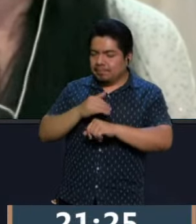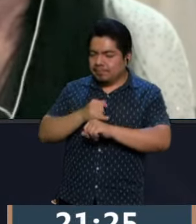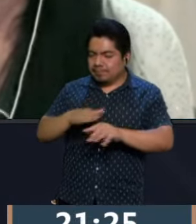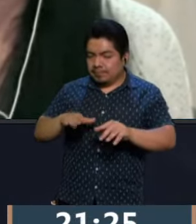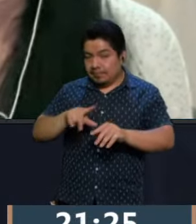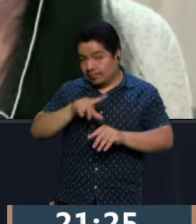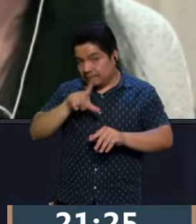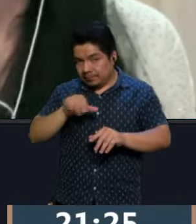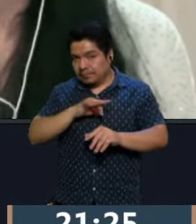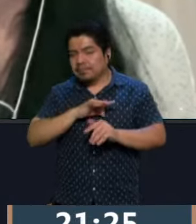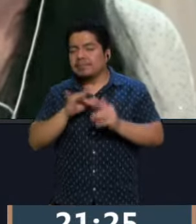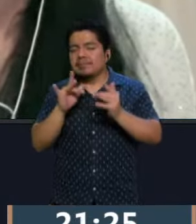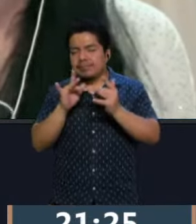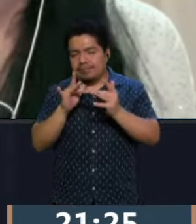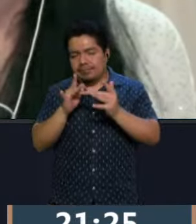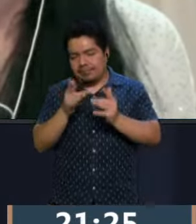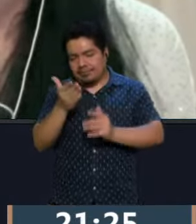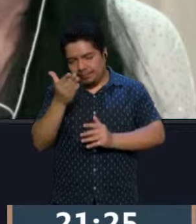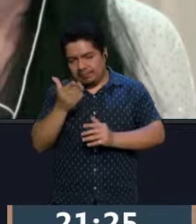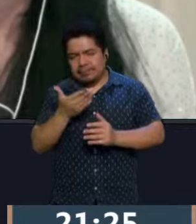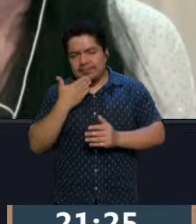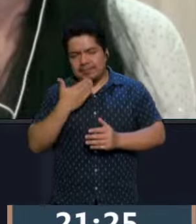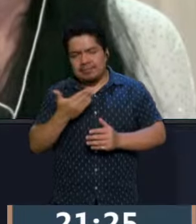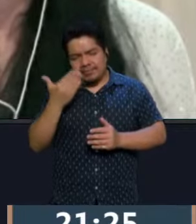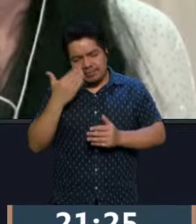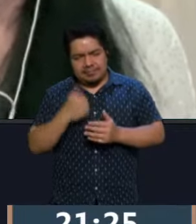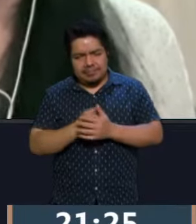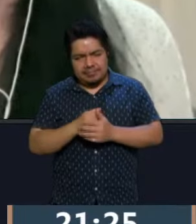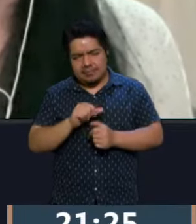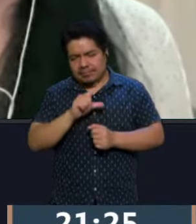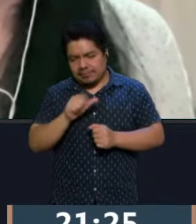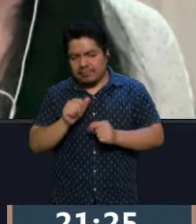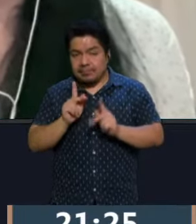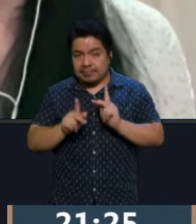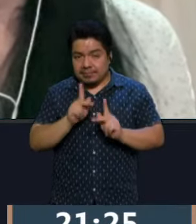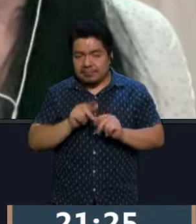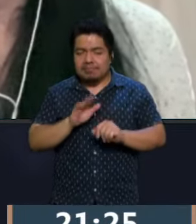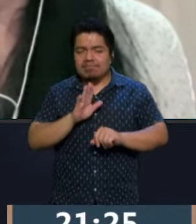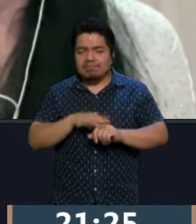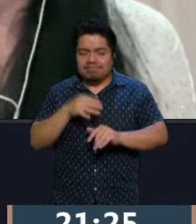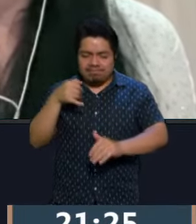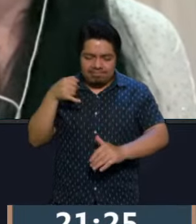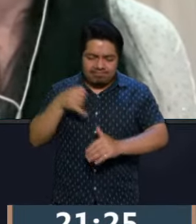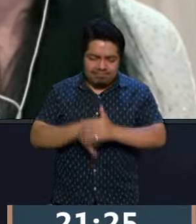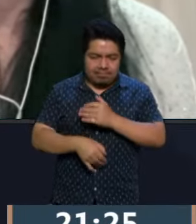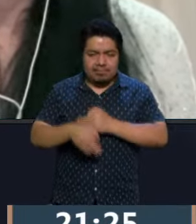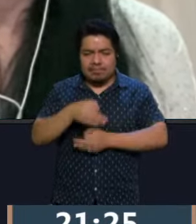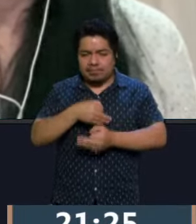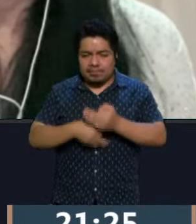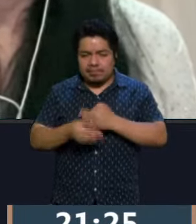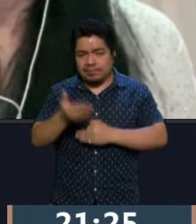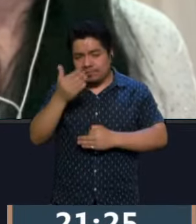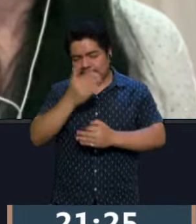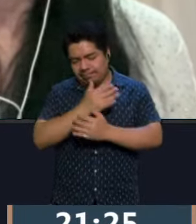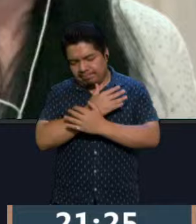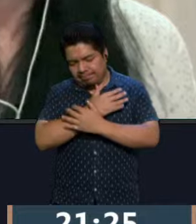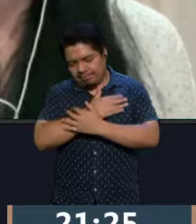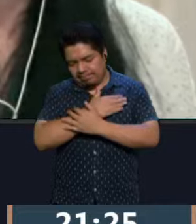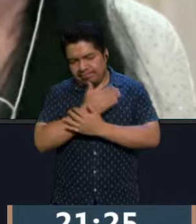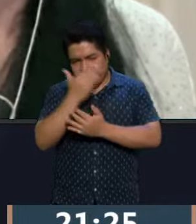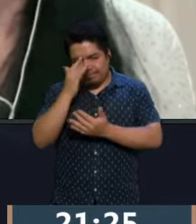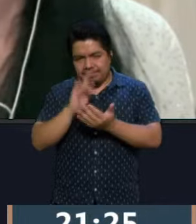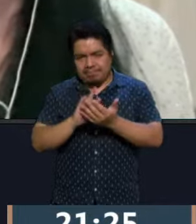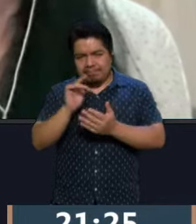los micrófonos abiertos, agradecerte que nos acompañes hoy, dejar los micrófonos abiertos para que podamos hablar más adelante de todo lo que siga saliendo en este caso. Te mando un fuerte abrazo, gracias Nancy.